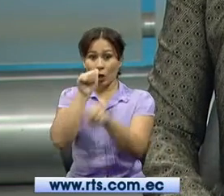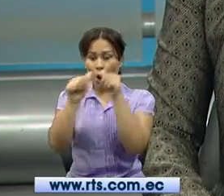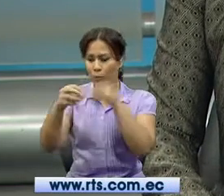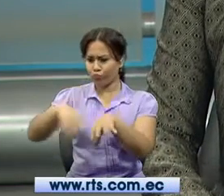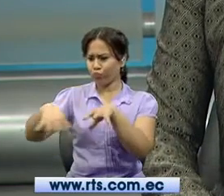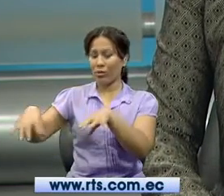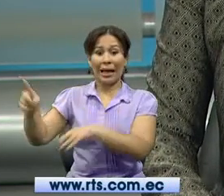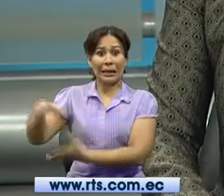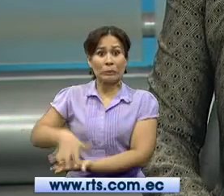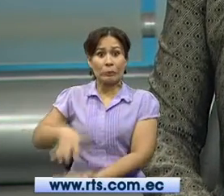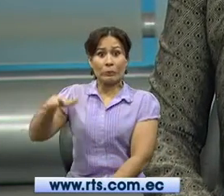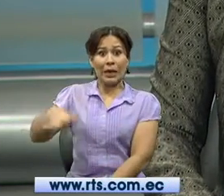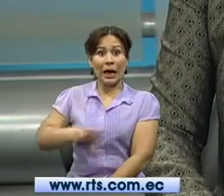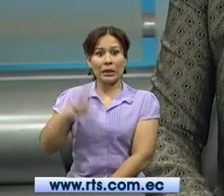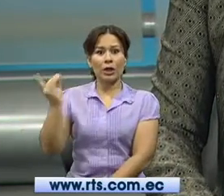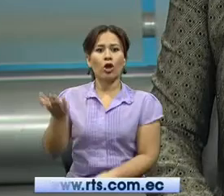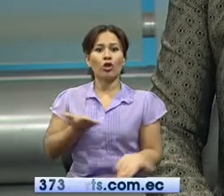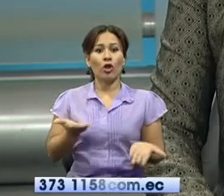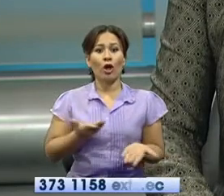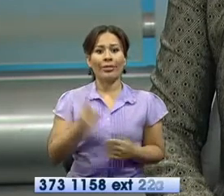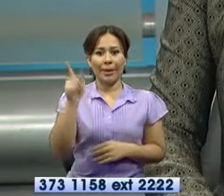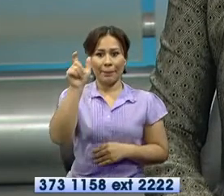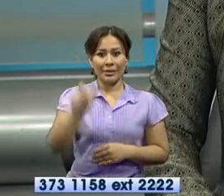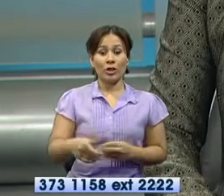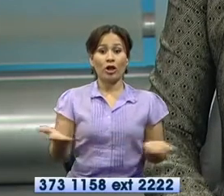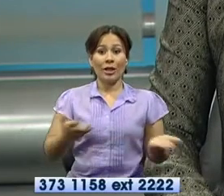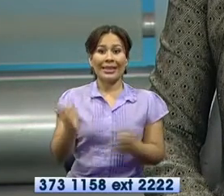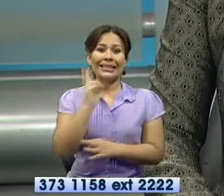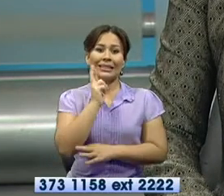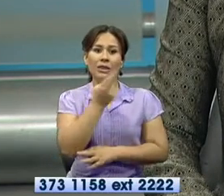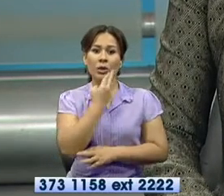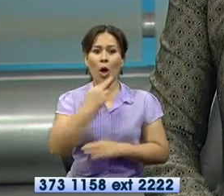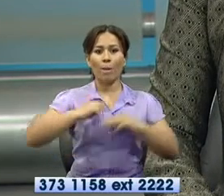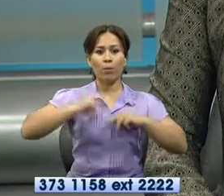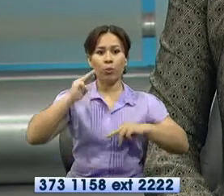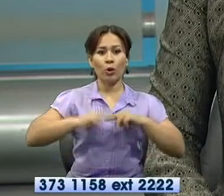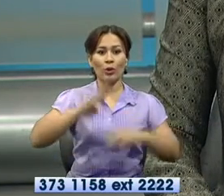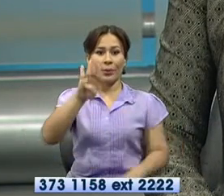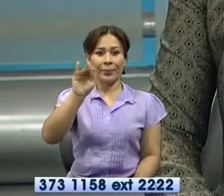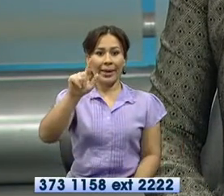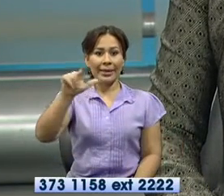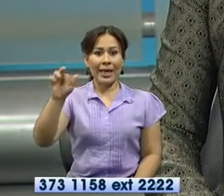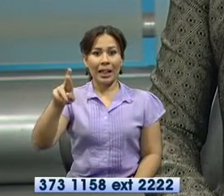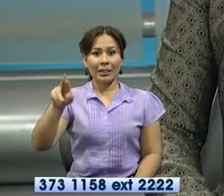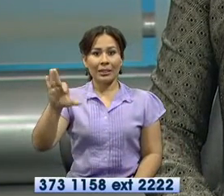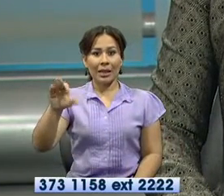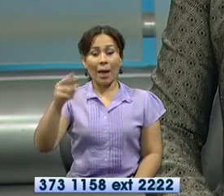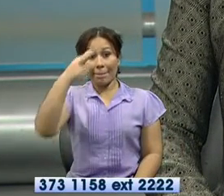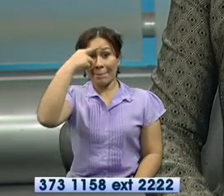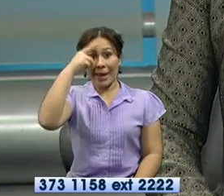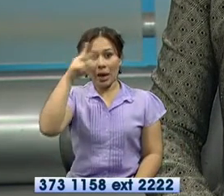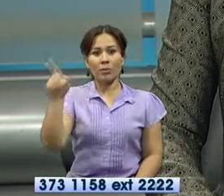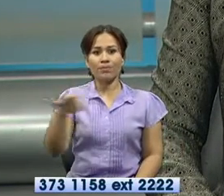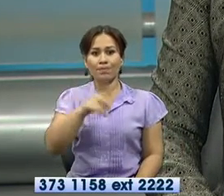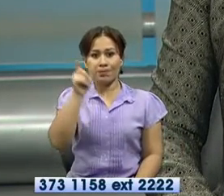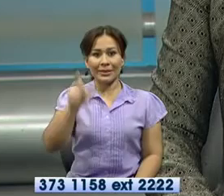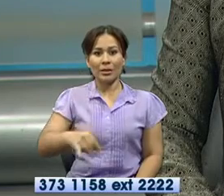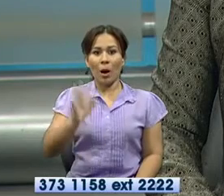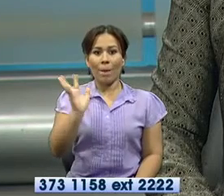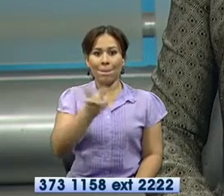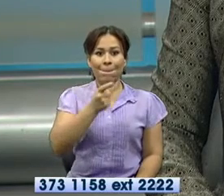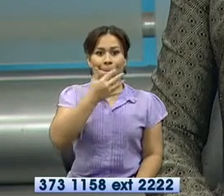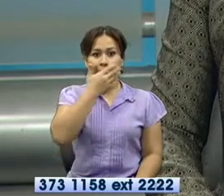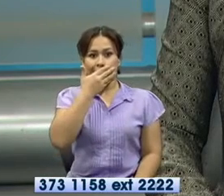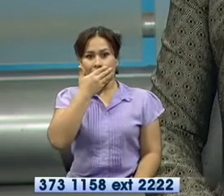en un restaurante en Puerto Vallarta, México. Alfredo Guzmán y otros cuatro acompañantes habría sido secuestrado por un comandante del